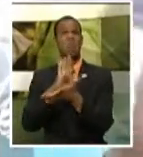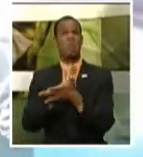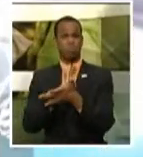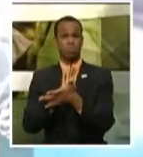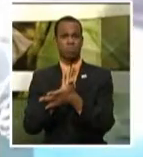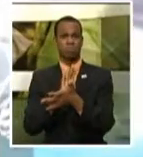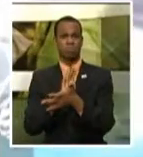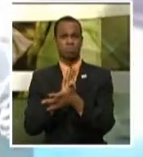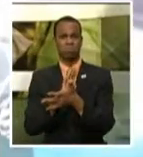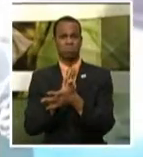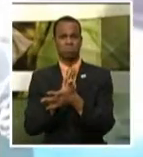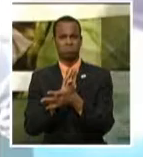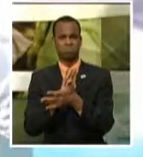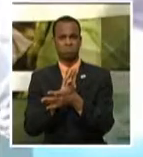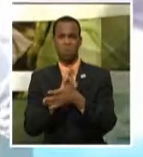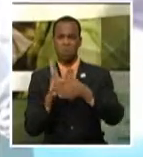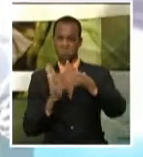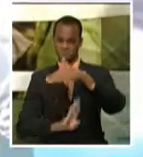escuela primaria,